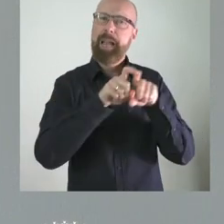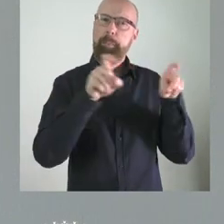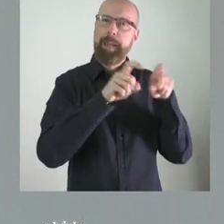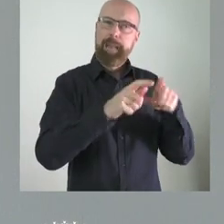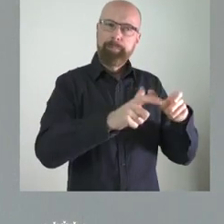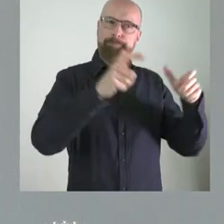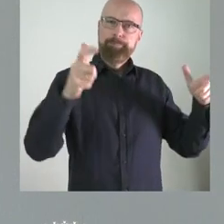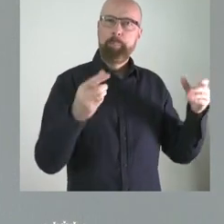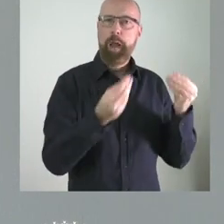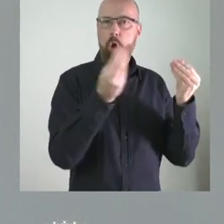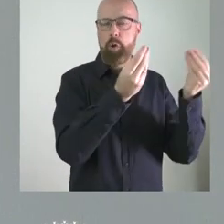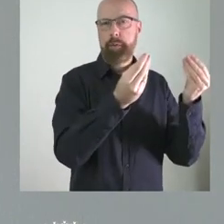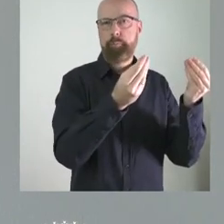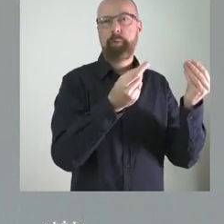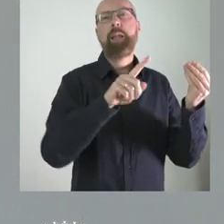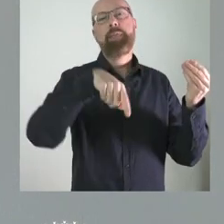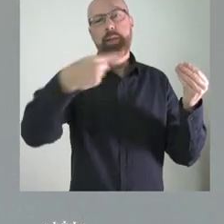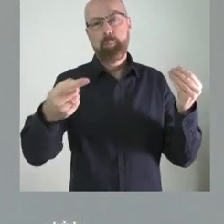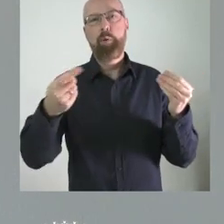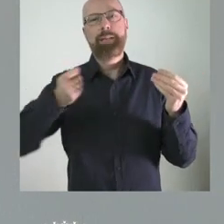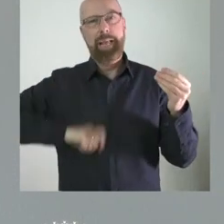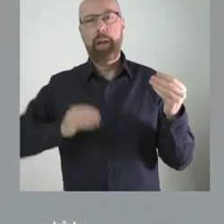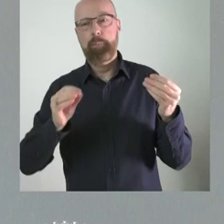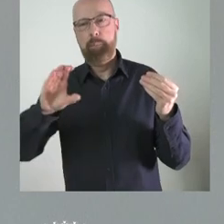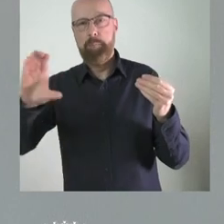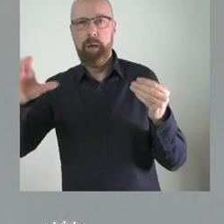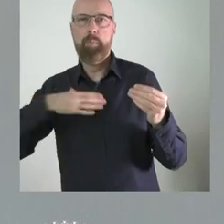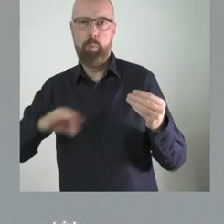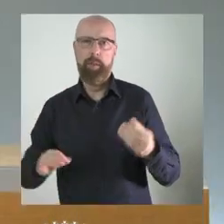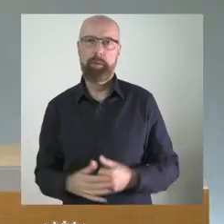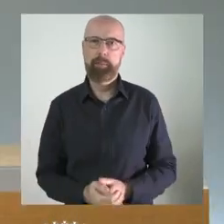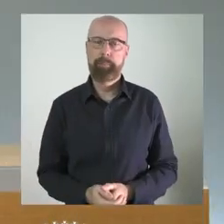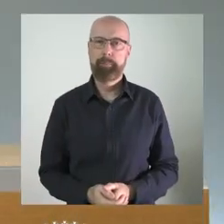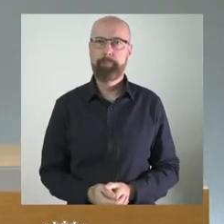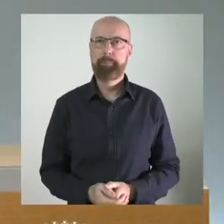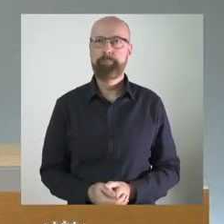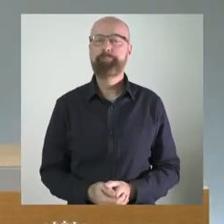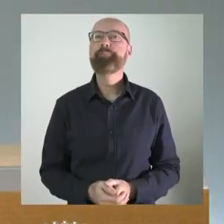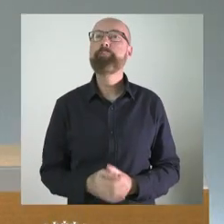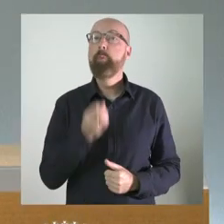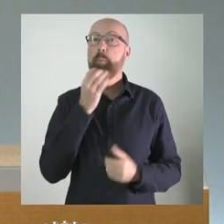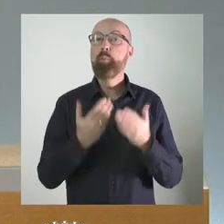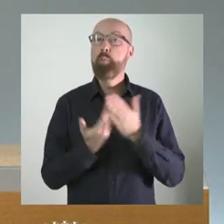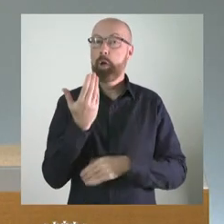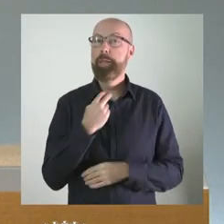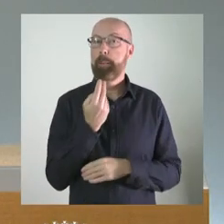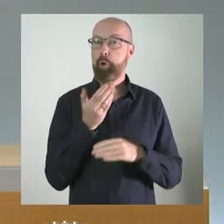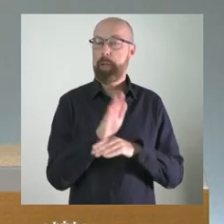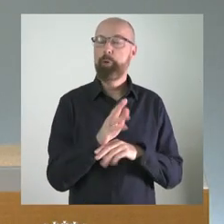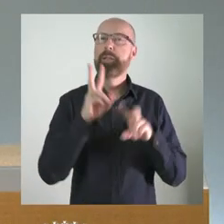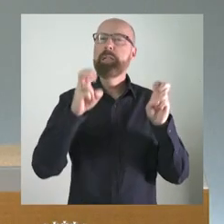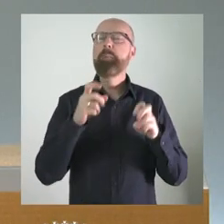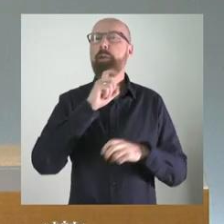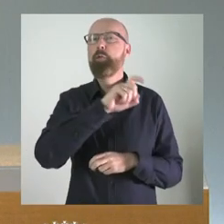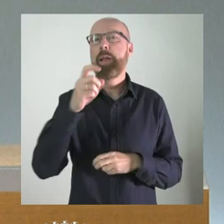del aumento de los salarios y también del aumento del poder activo de los trabajadores Buenos días portavoz en el tema de la fundación viallar